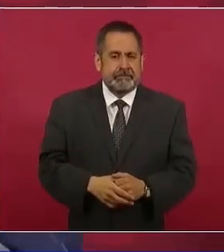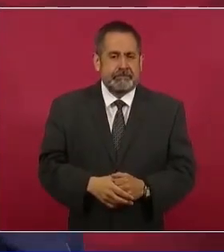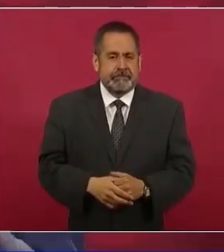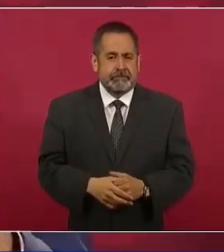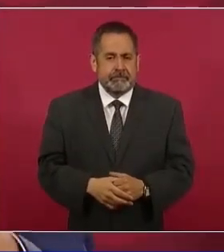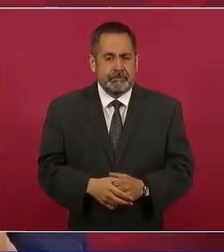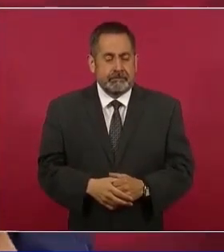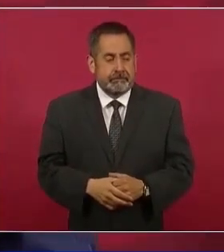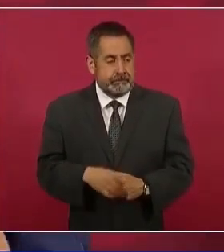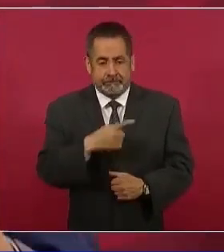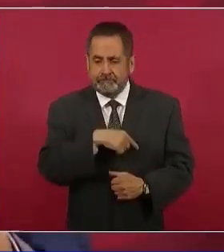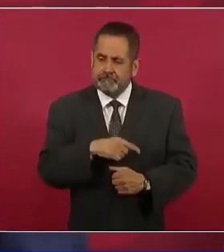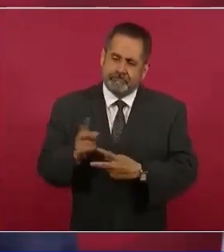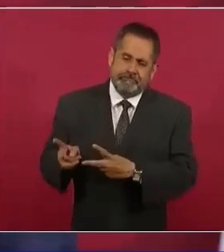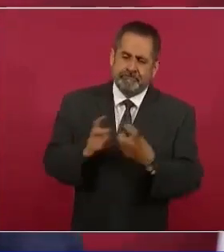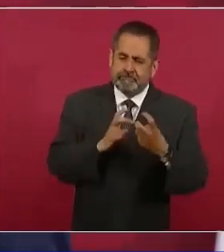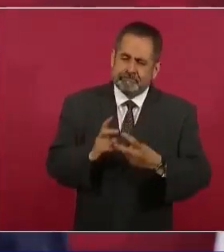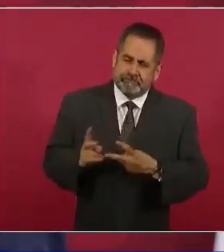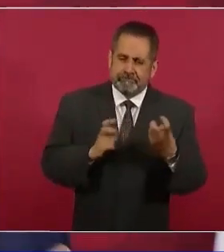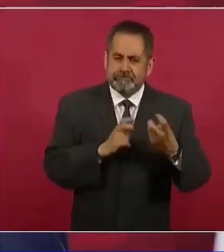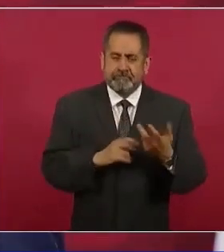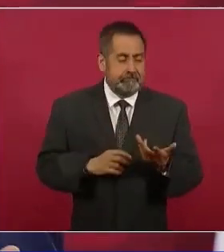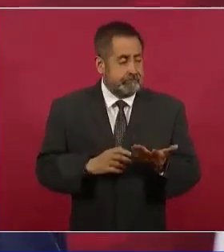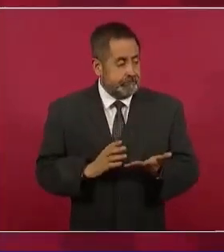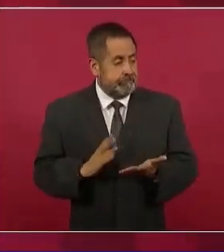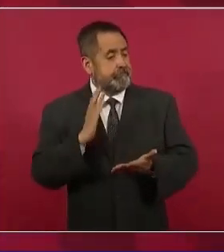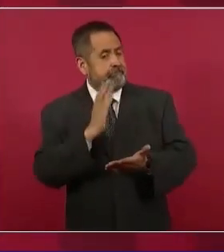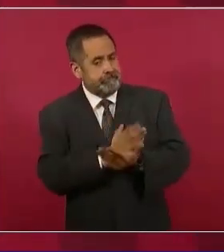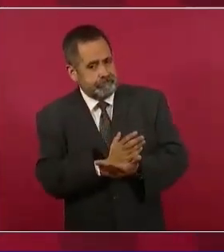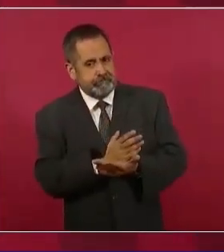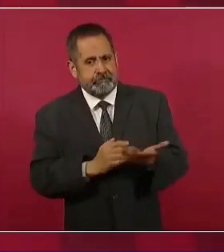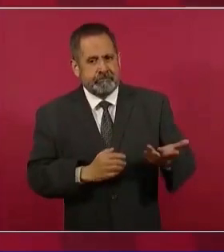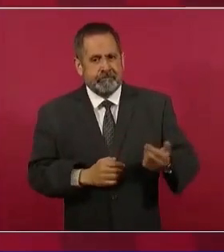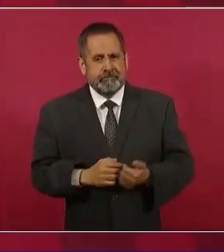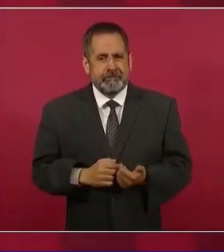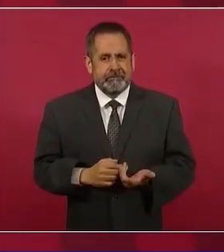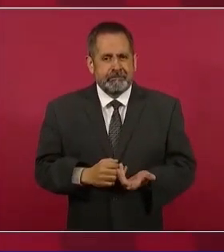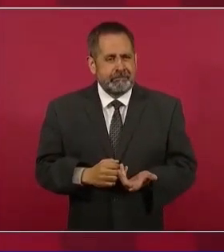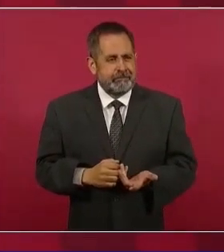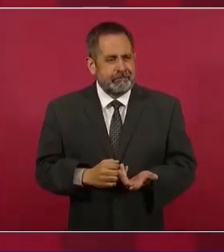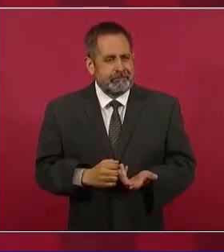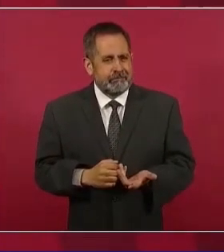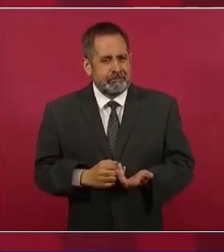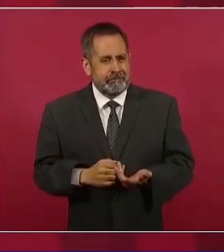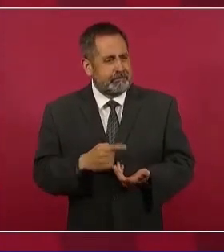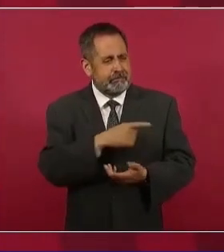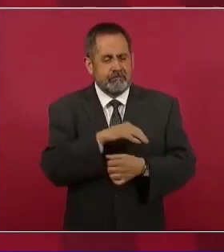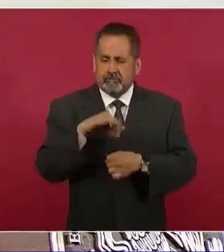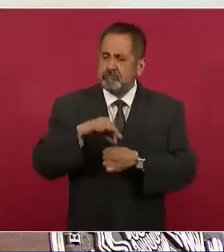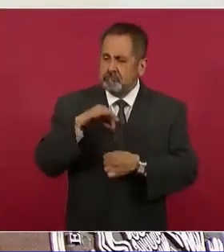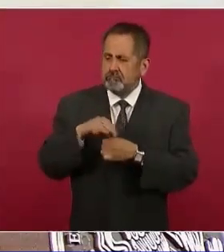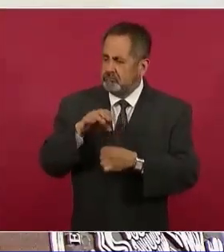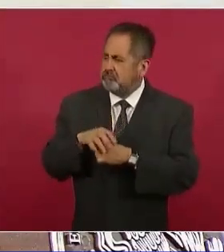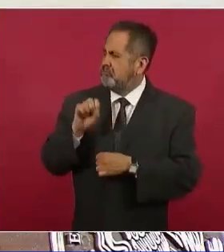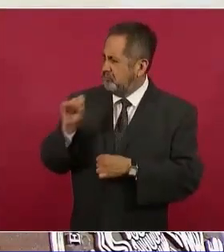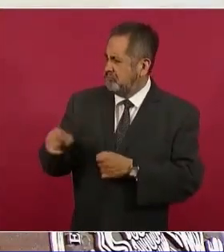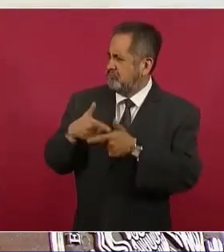si nos están robando y queremos evitar que nos roben, ¿por qué votar para que nos sigan robando?